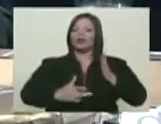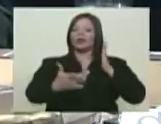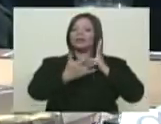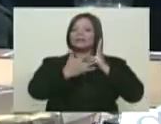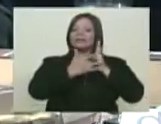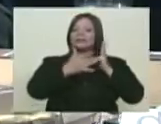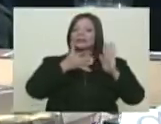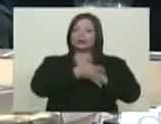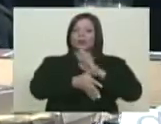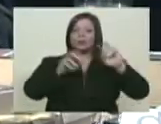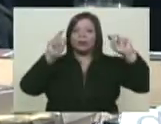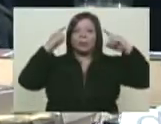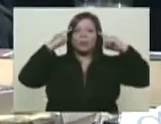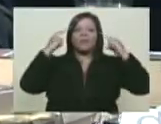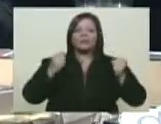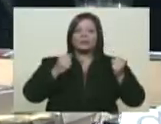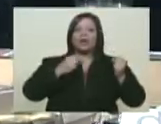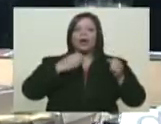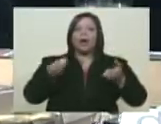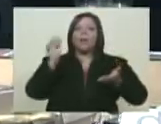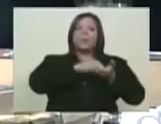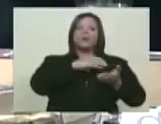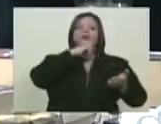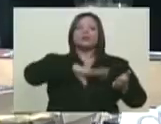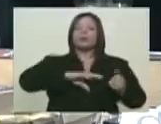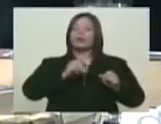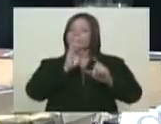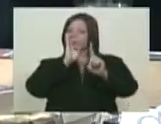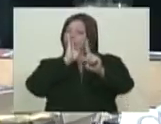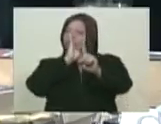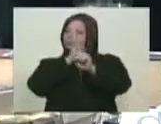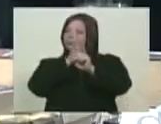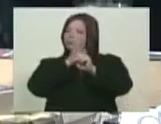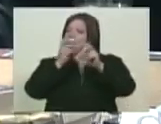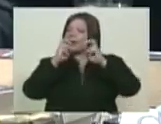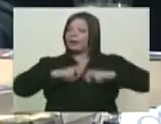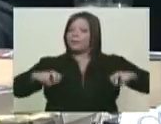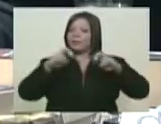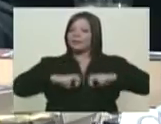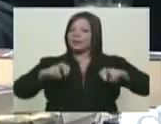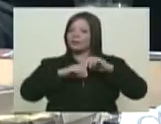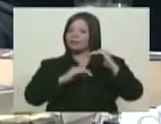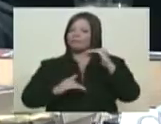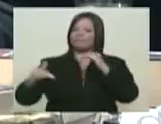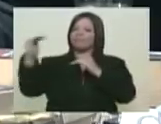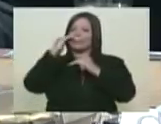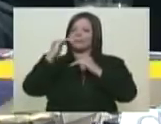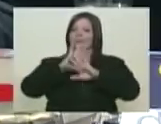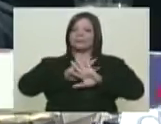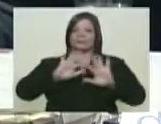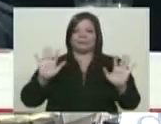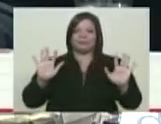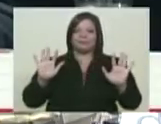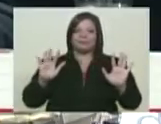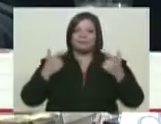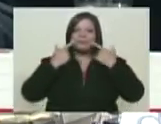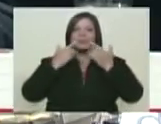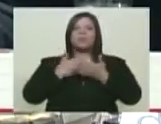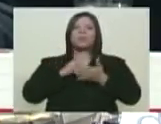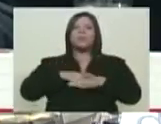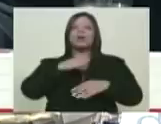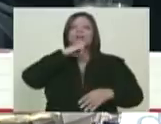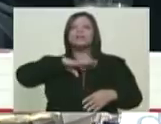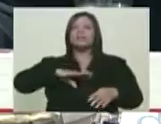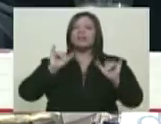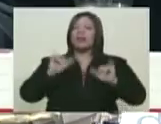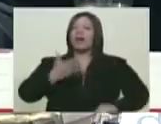narrativa, etcétera, ponlo en la historia. Pero mantente el rigor de la investigación al máximo. O sea, ¿por qué la historia tendría